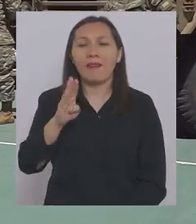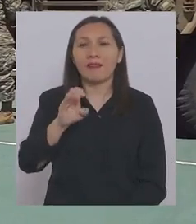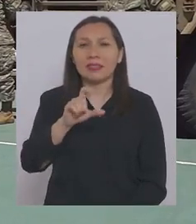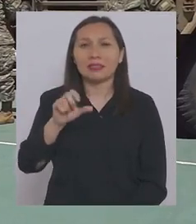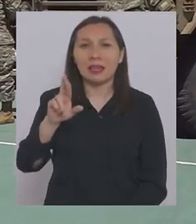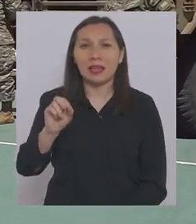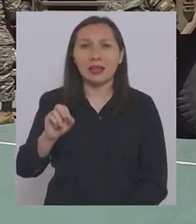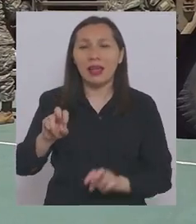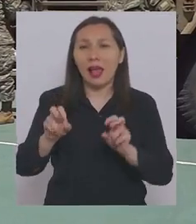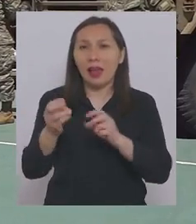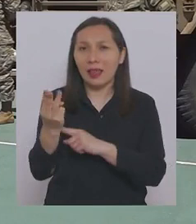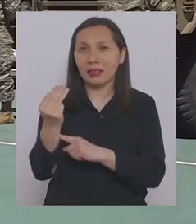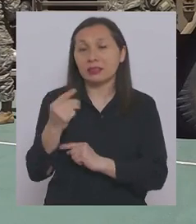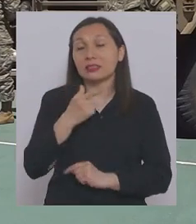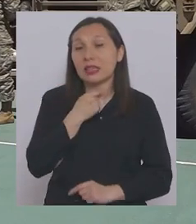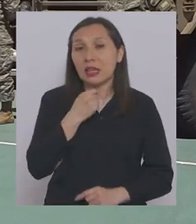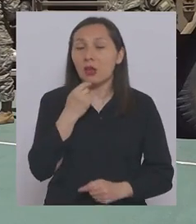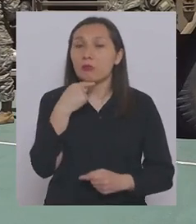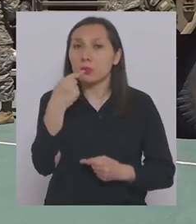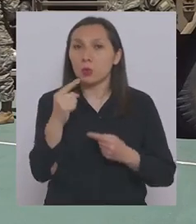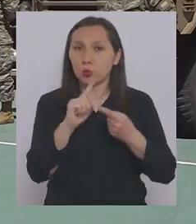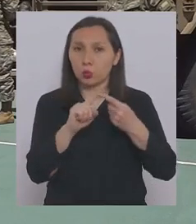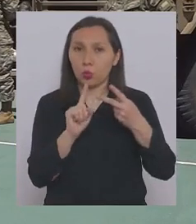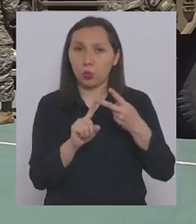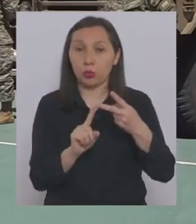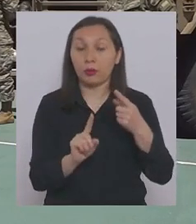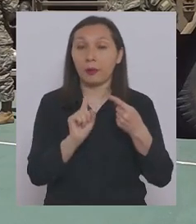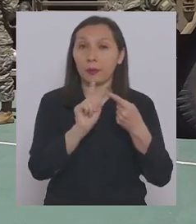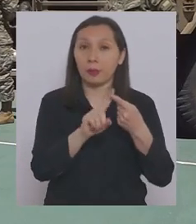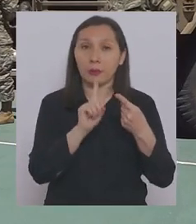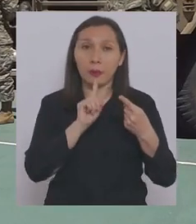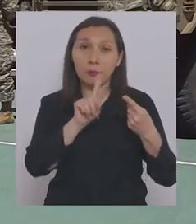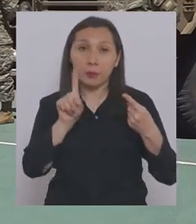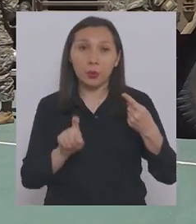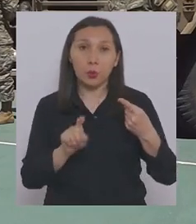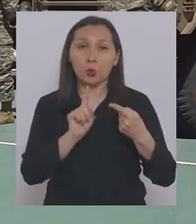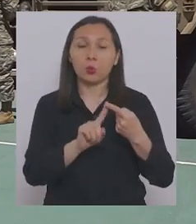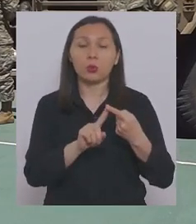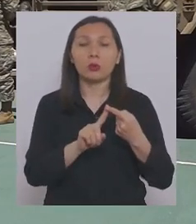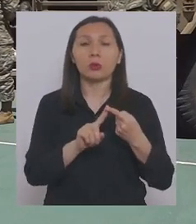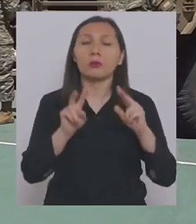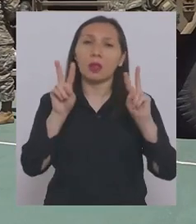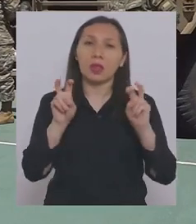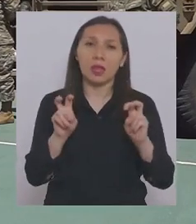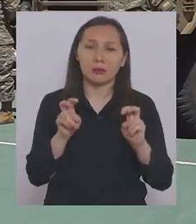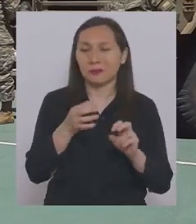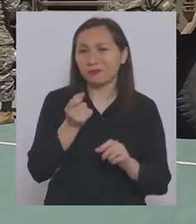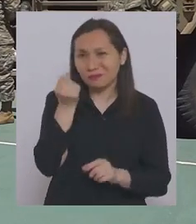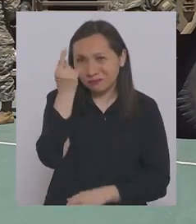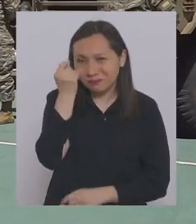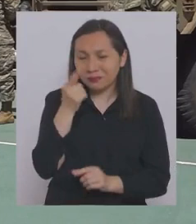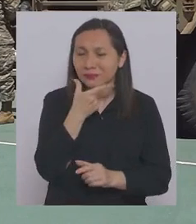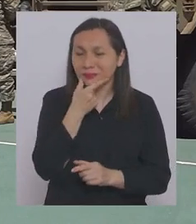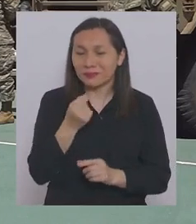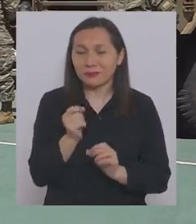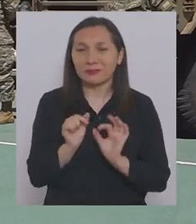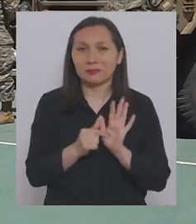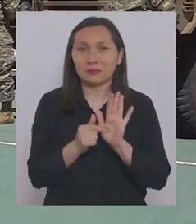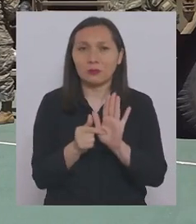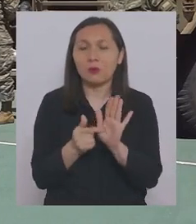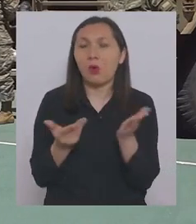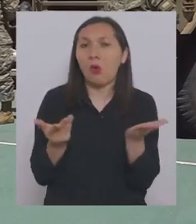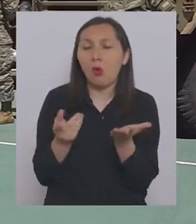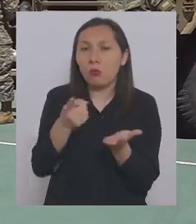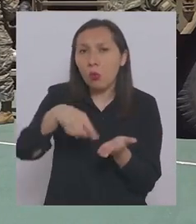13. Le quería hacer dos consultas. La primera de ellas es, en términos prácticos, ¿cómo se ha